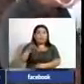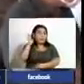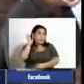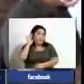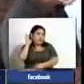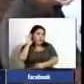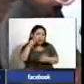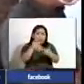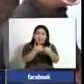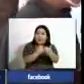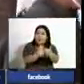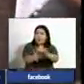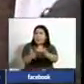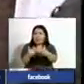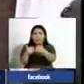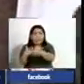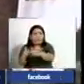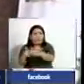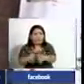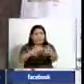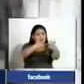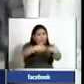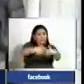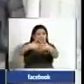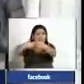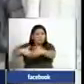de varias compañías.